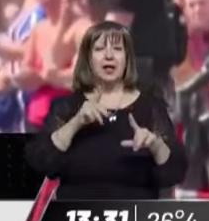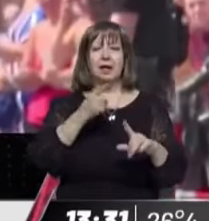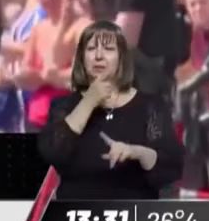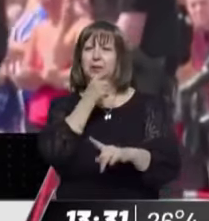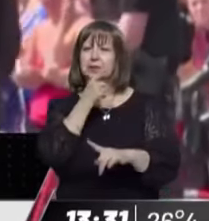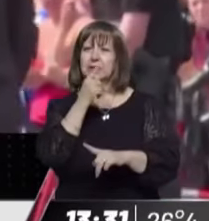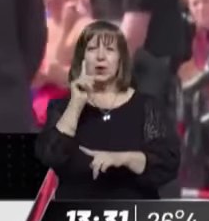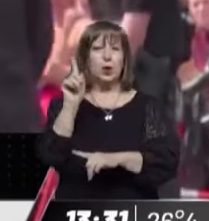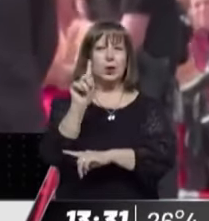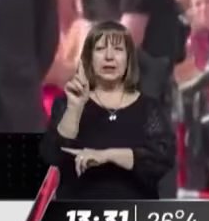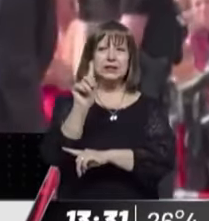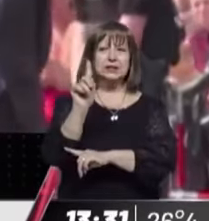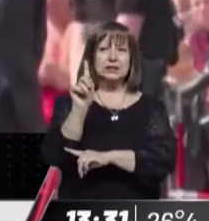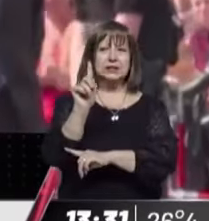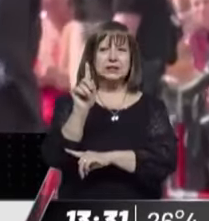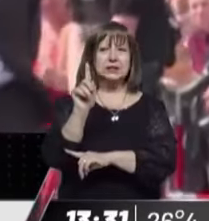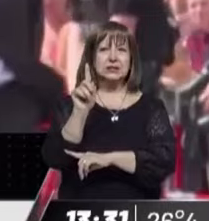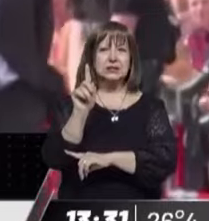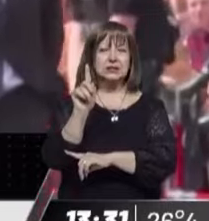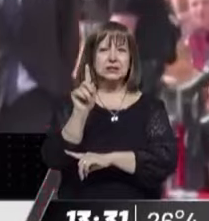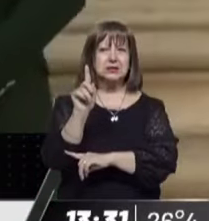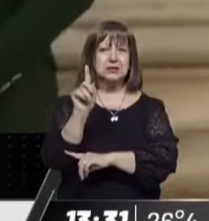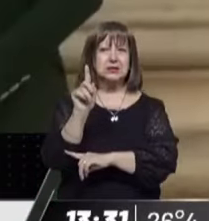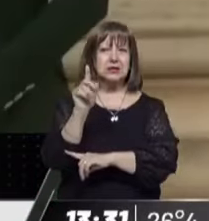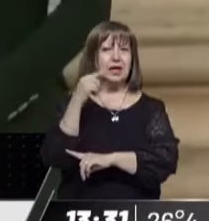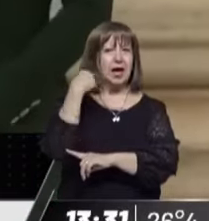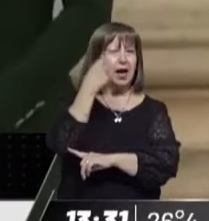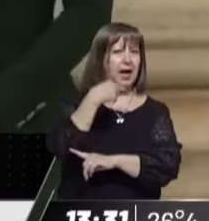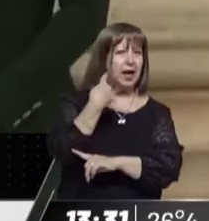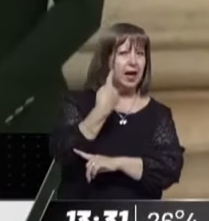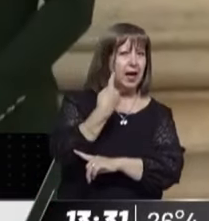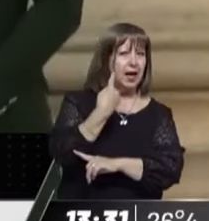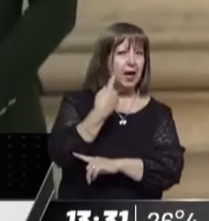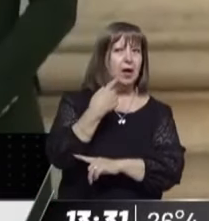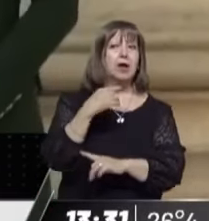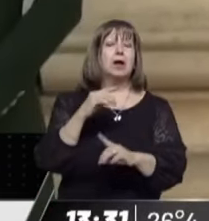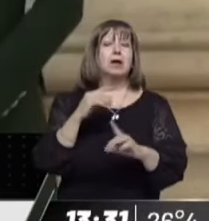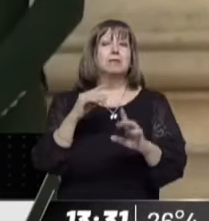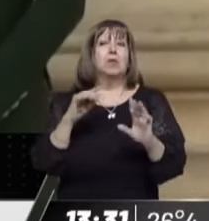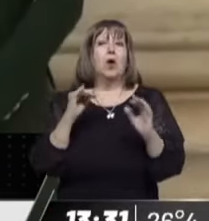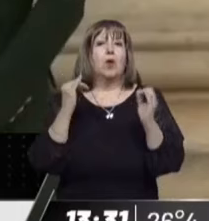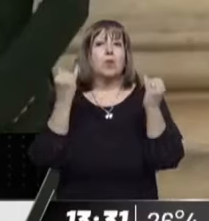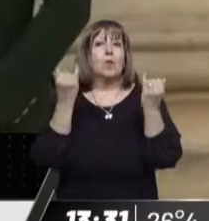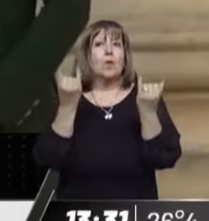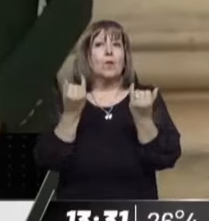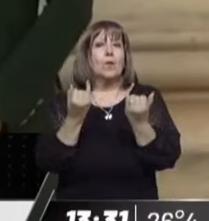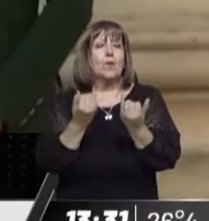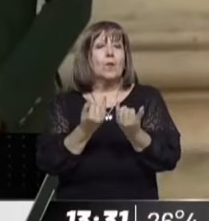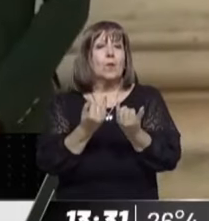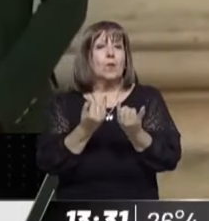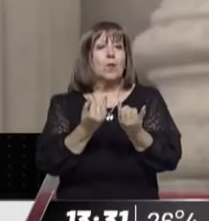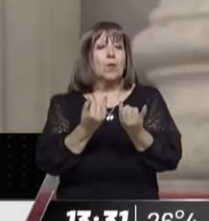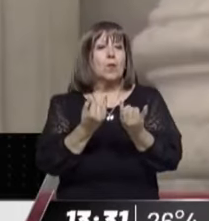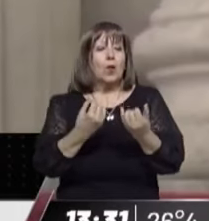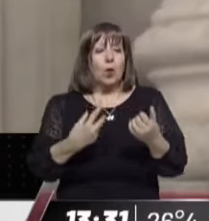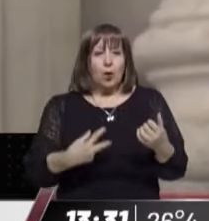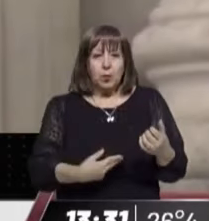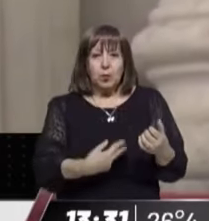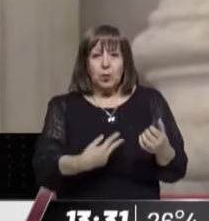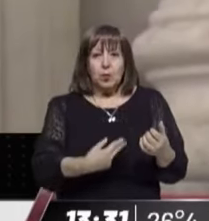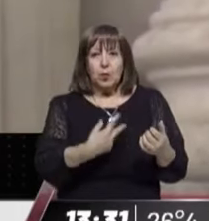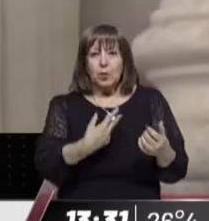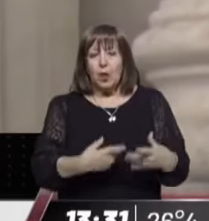ella. Es claro que sí es Kate Middleton, que está mucho más delgada. Claramente la intervención quirúrgica y